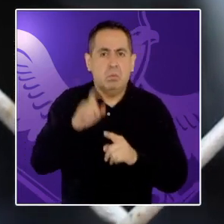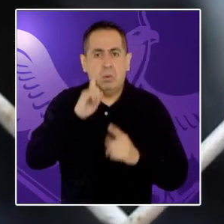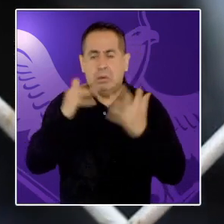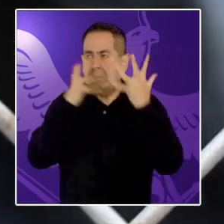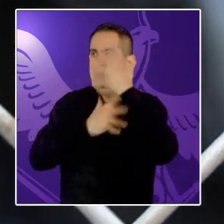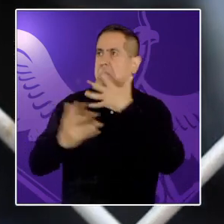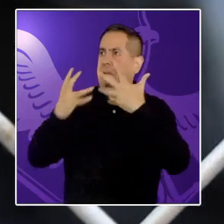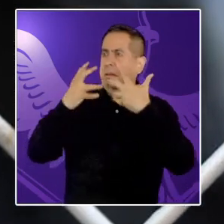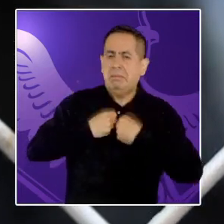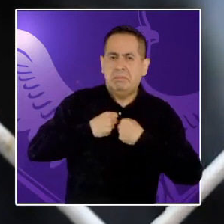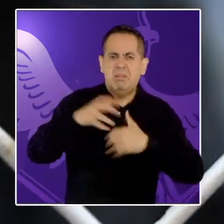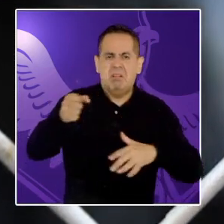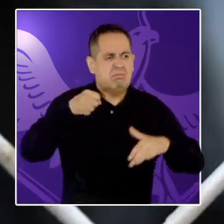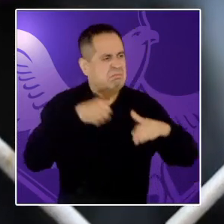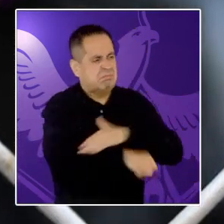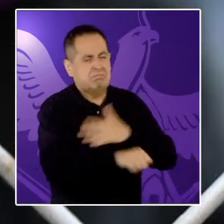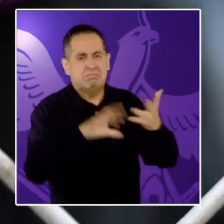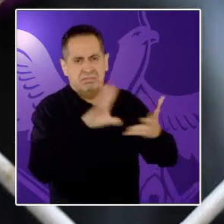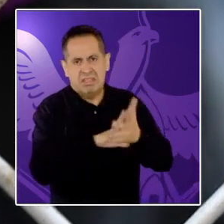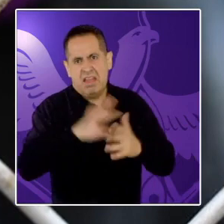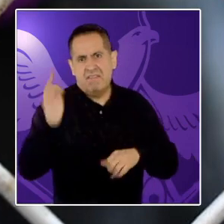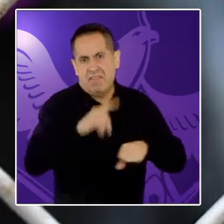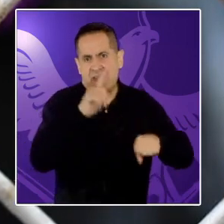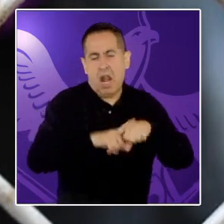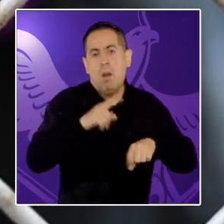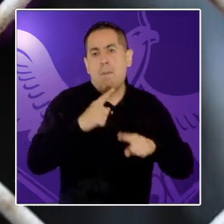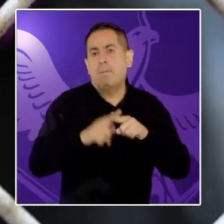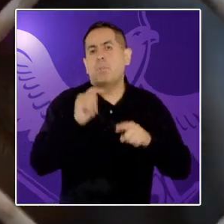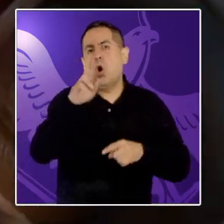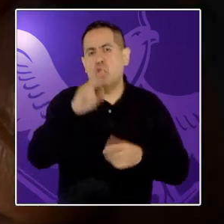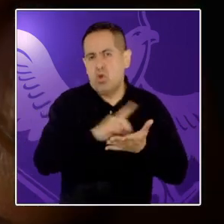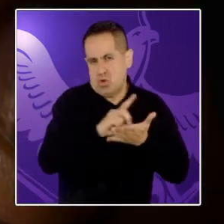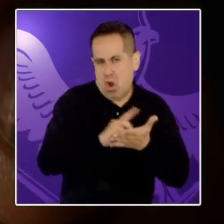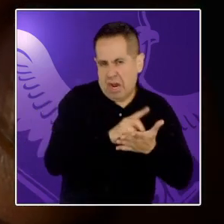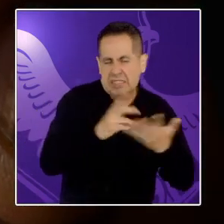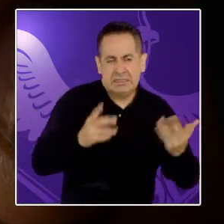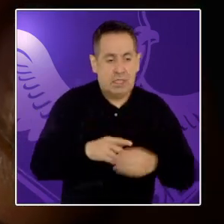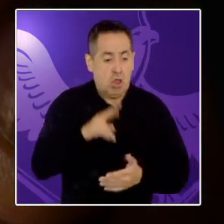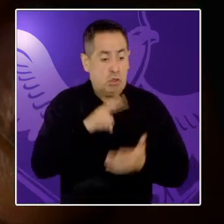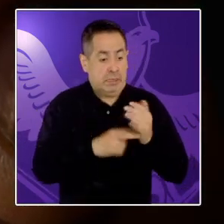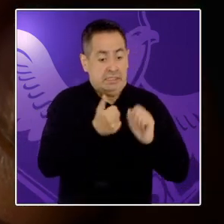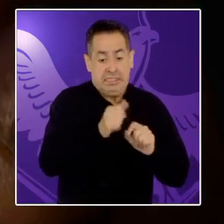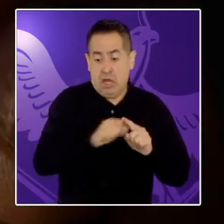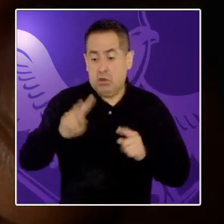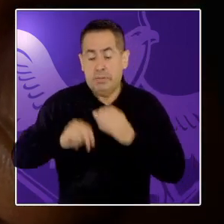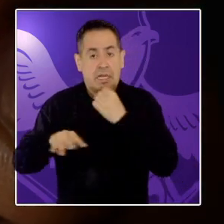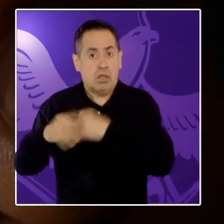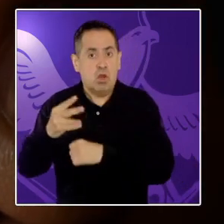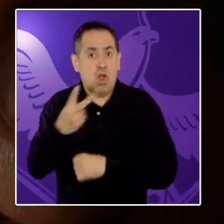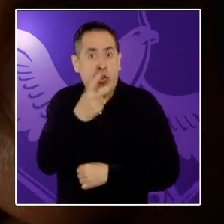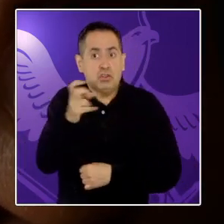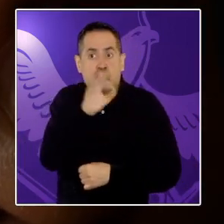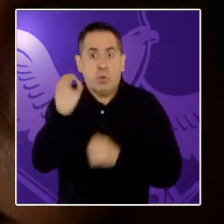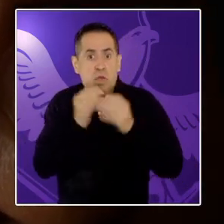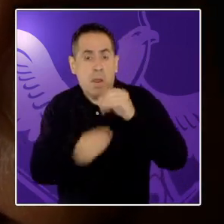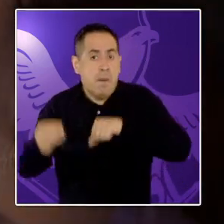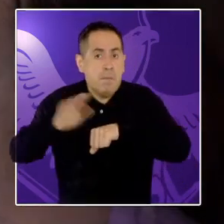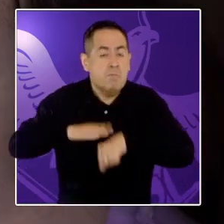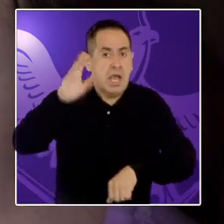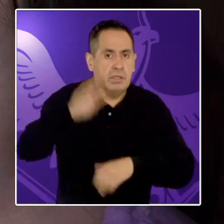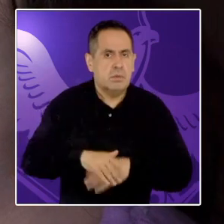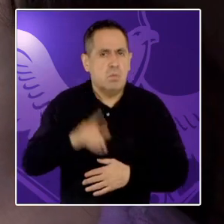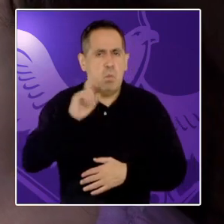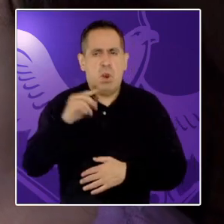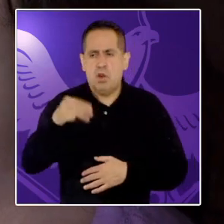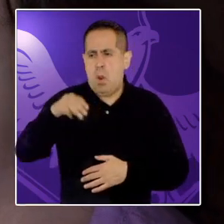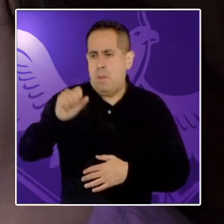centros penitenciarios federales por delitos contra la salud aumentó de 2006 a 2014 1.200%. María